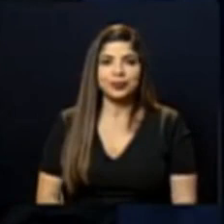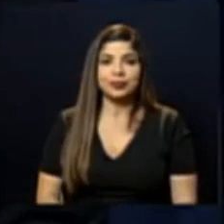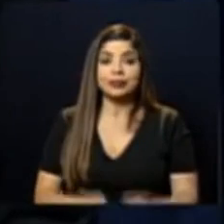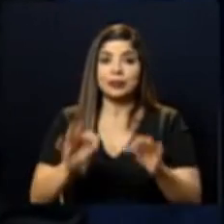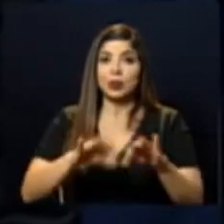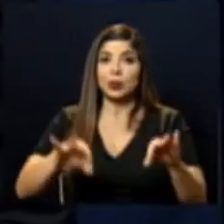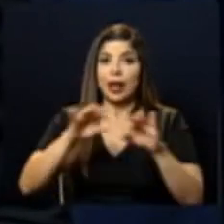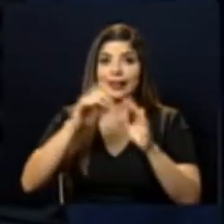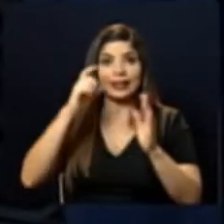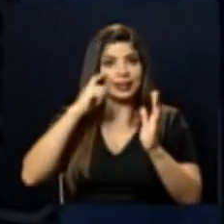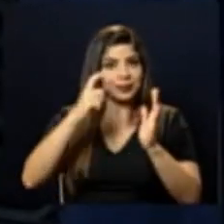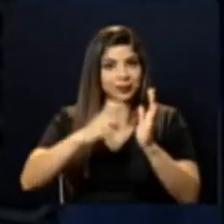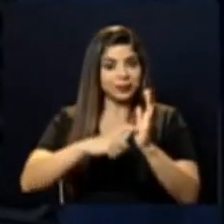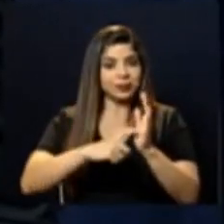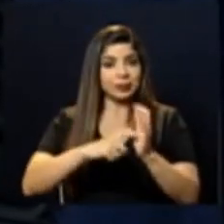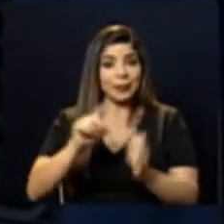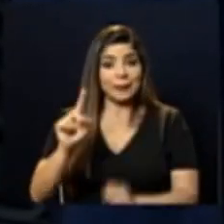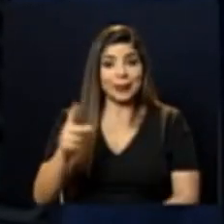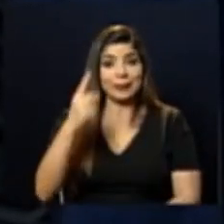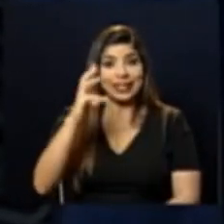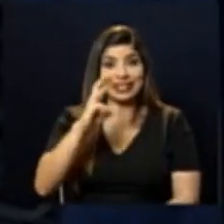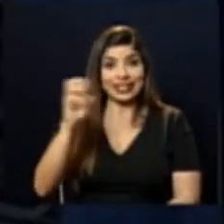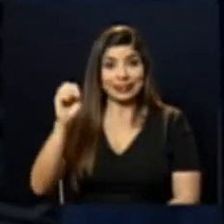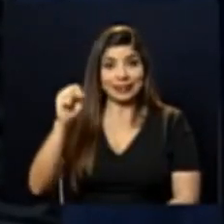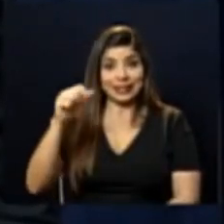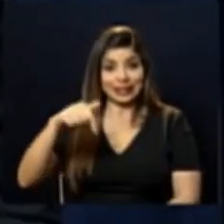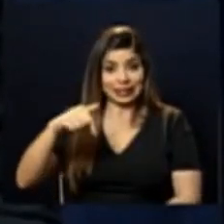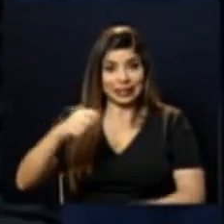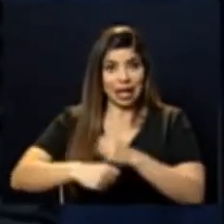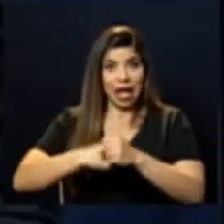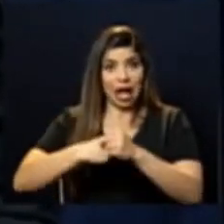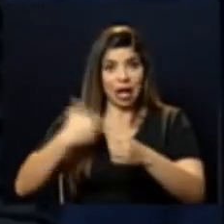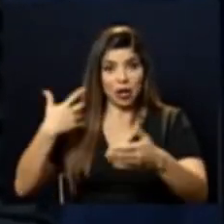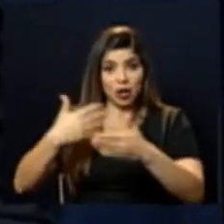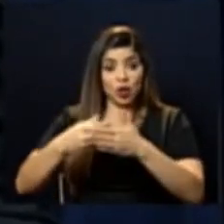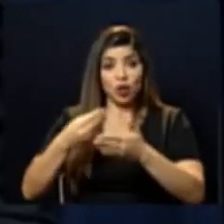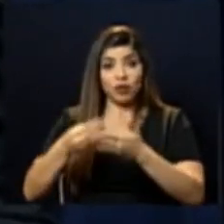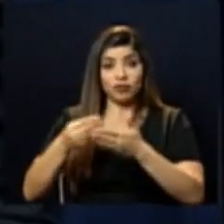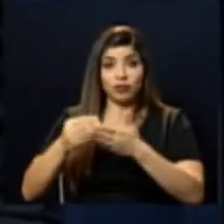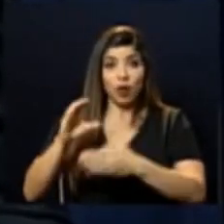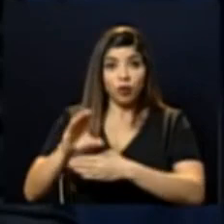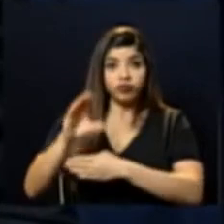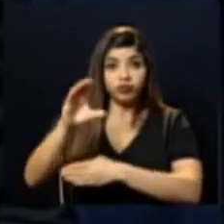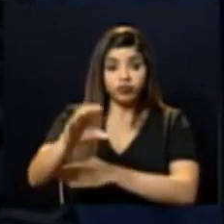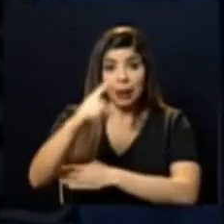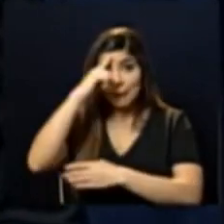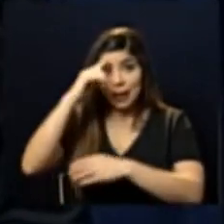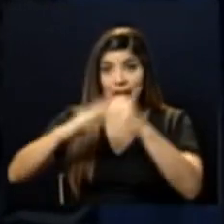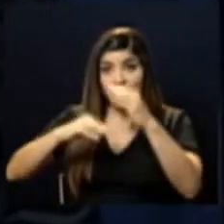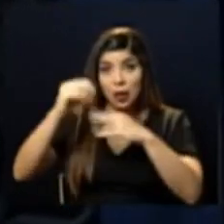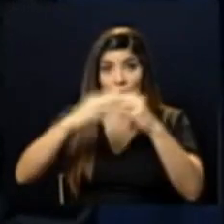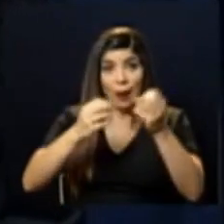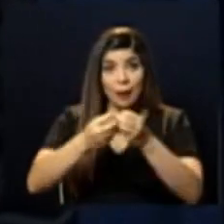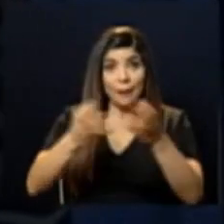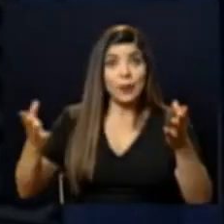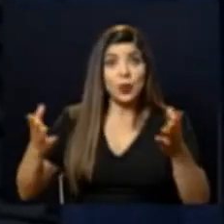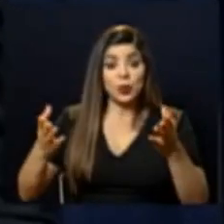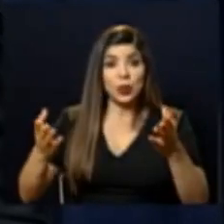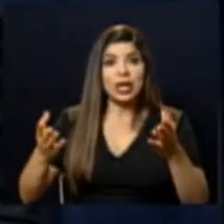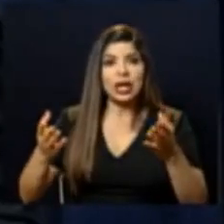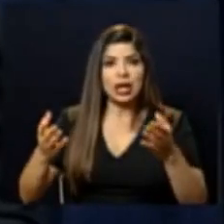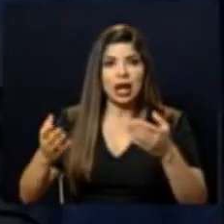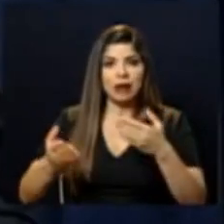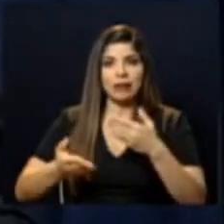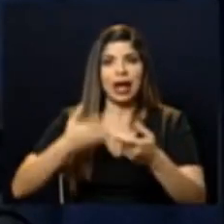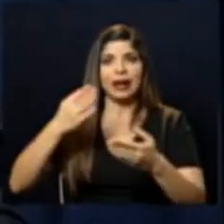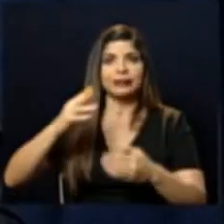Cabe indicar que en el primer semestre de este año, la inversión en obra pública prácticamente